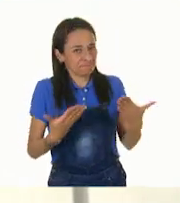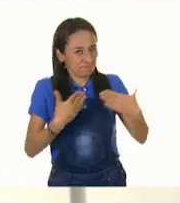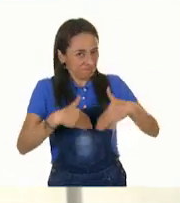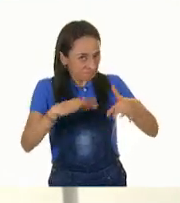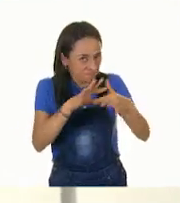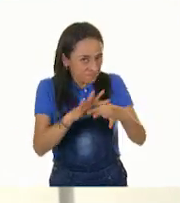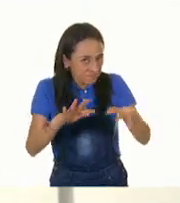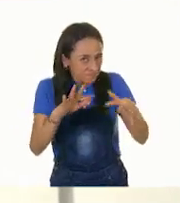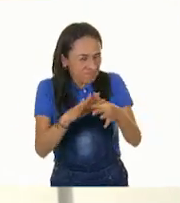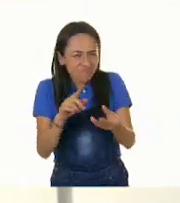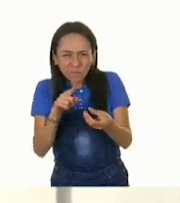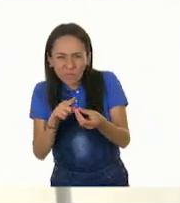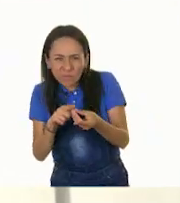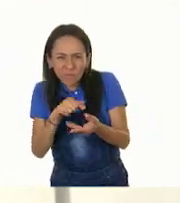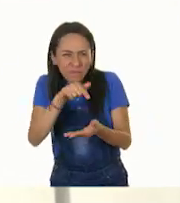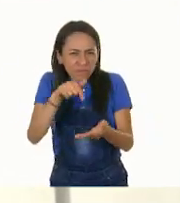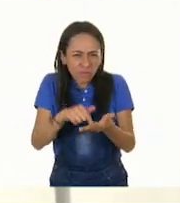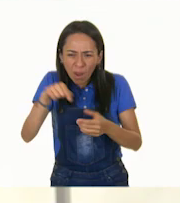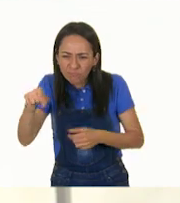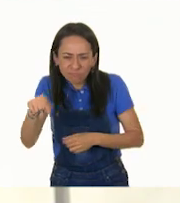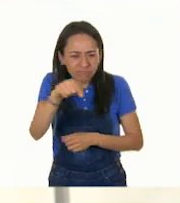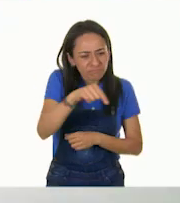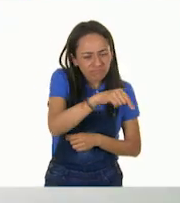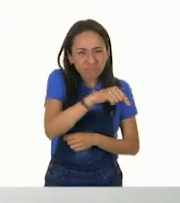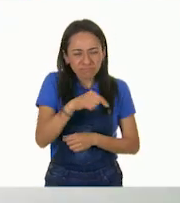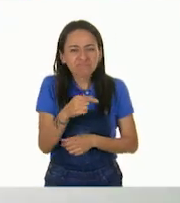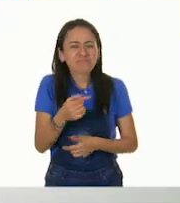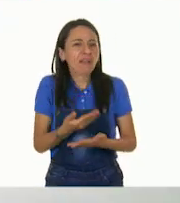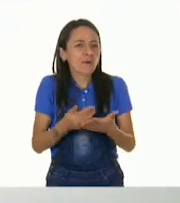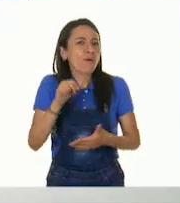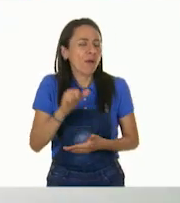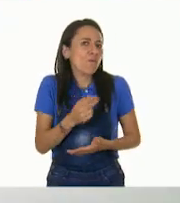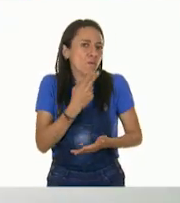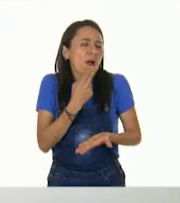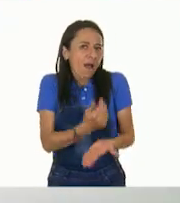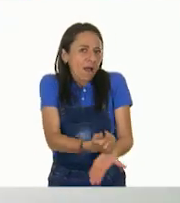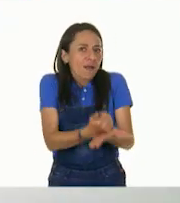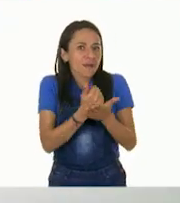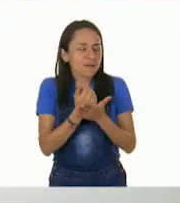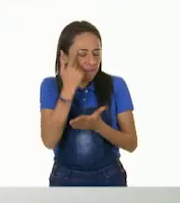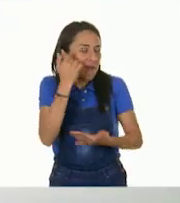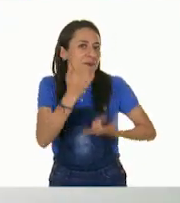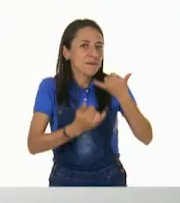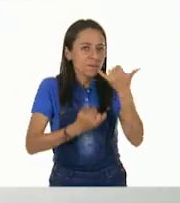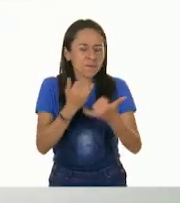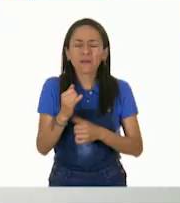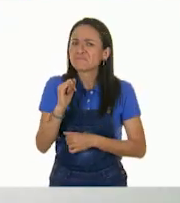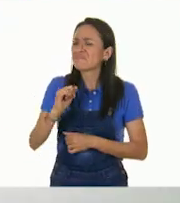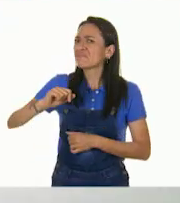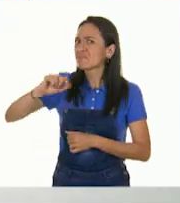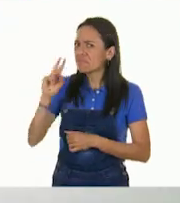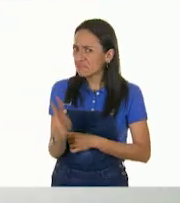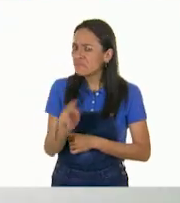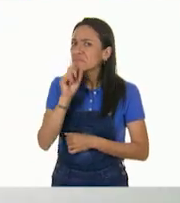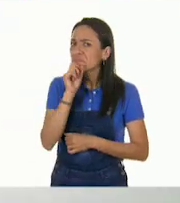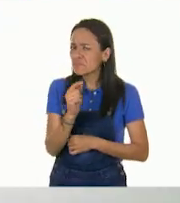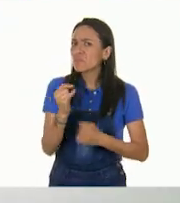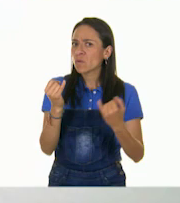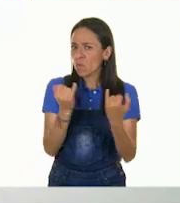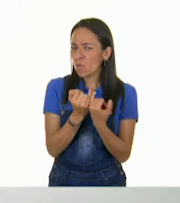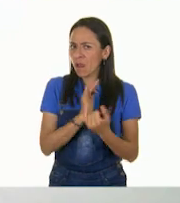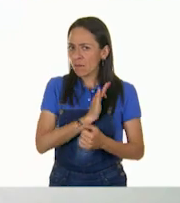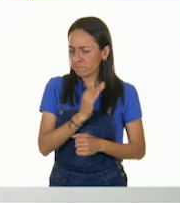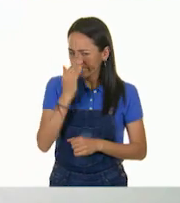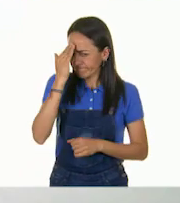nos han servido para jugar esta sesión sí es cierto también nos sirven para comunicar por ejemplo dónde está nuestro cuerpo